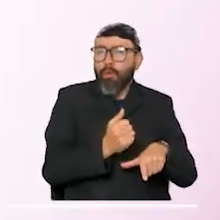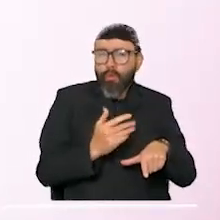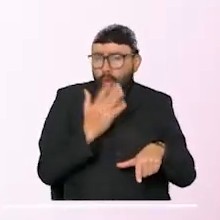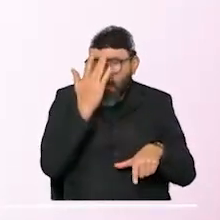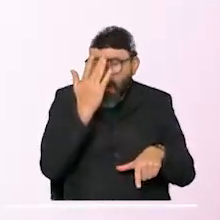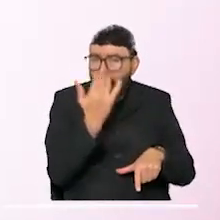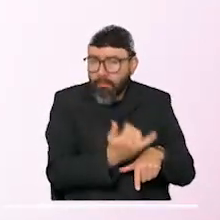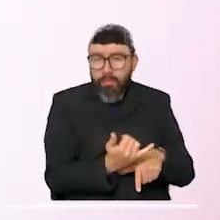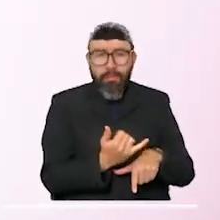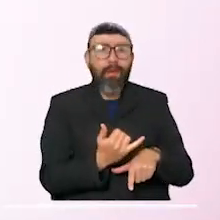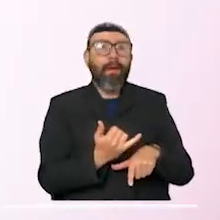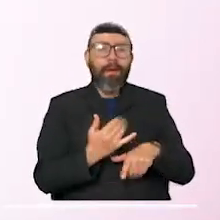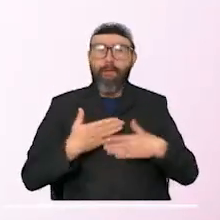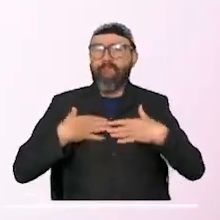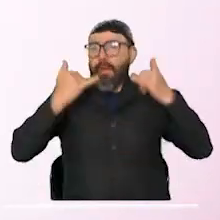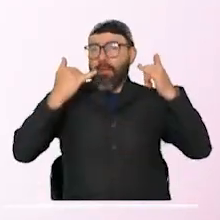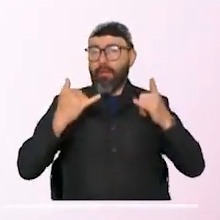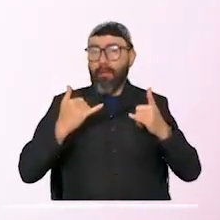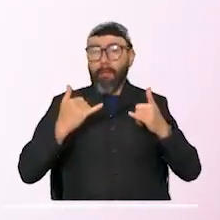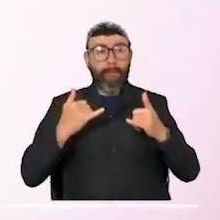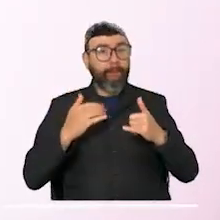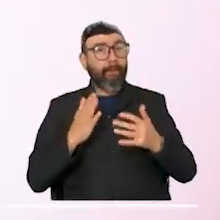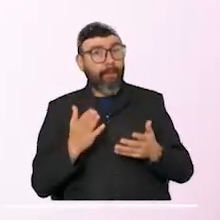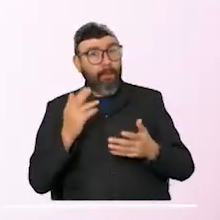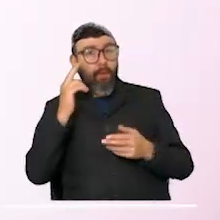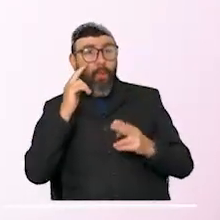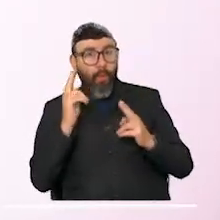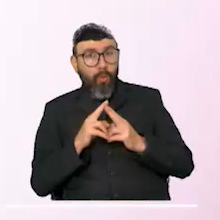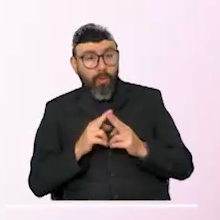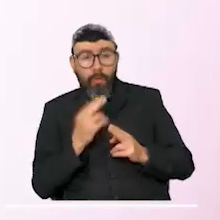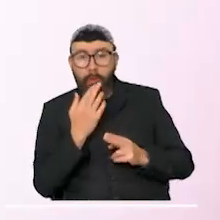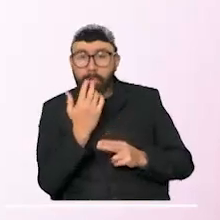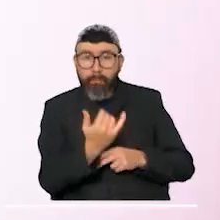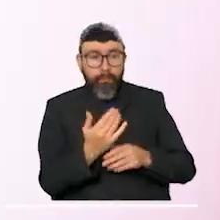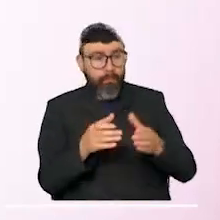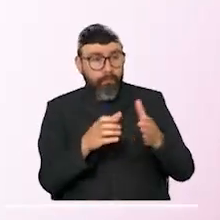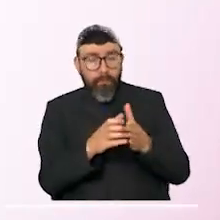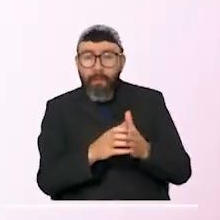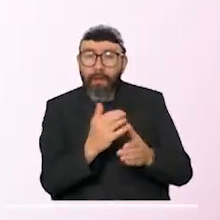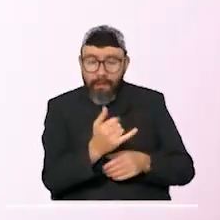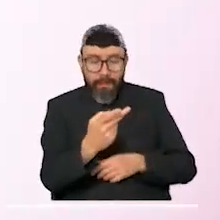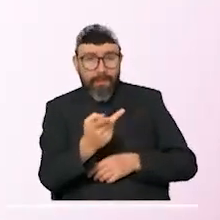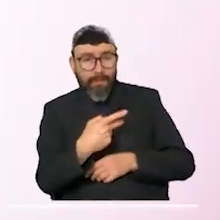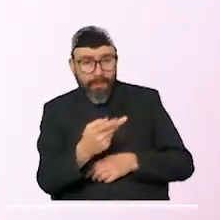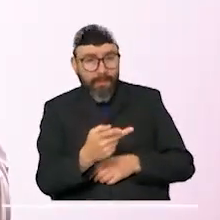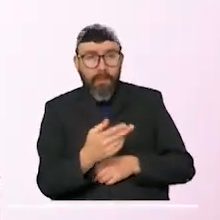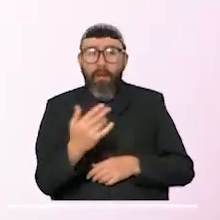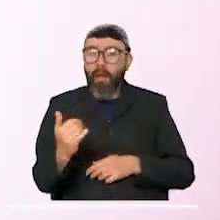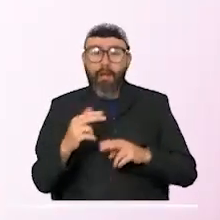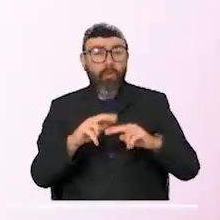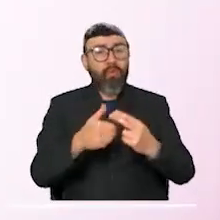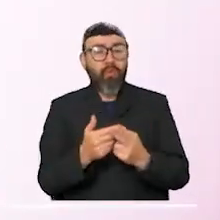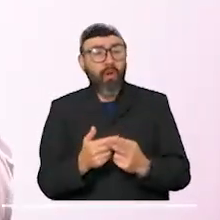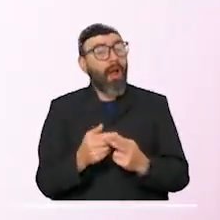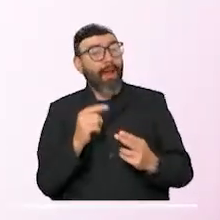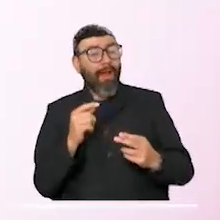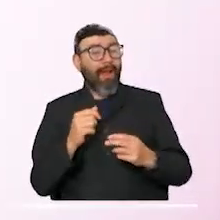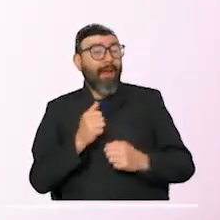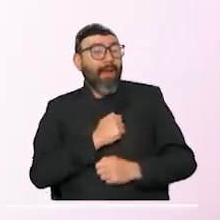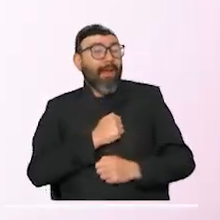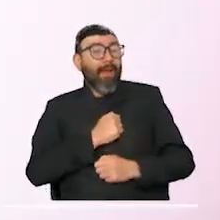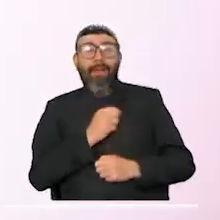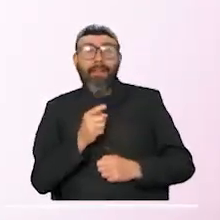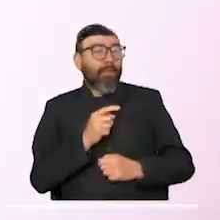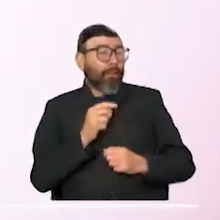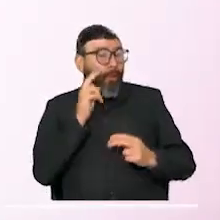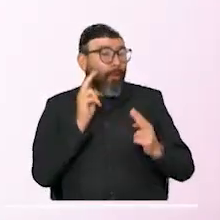y genital es que realmente una relación sexual agradable no es como una Unión de química que entonces nos conocimos nos fuimos